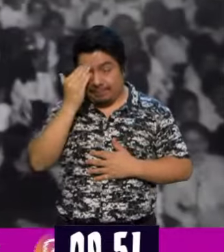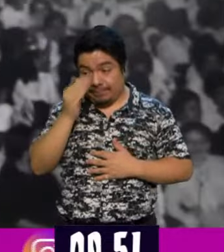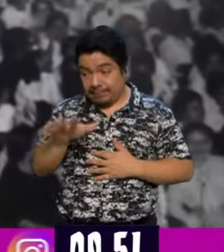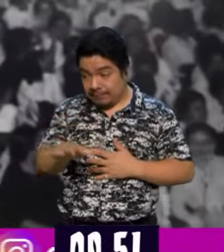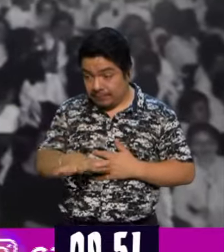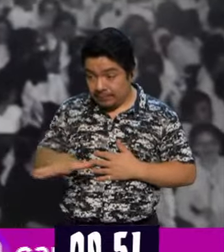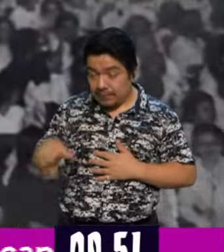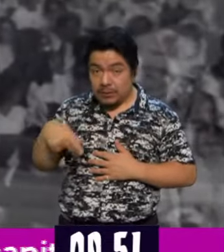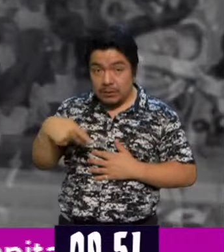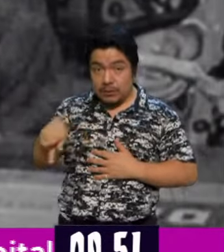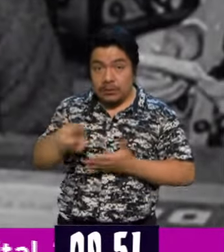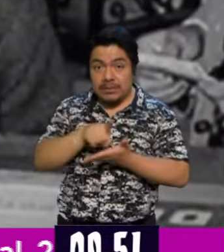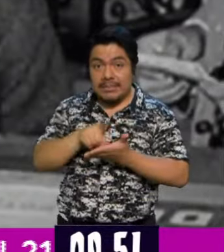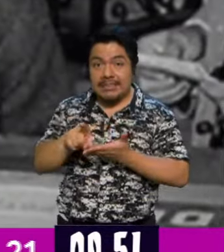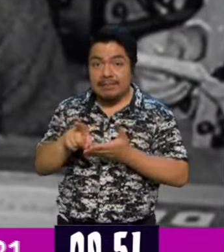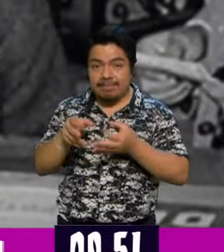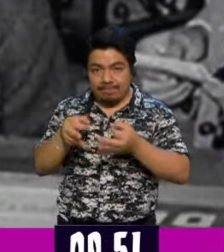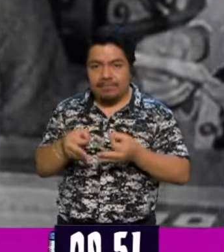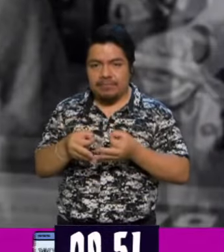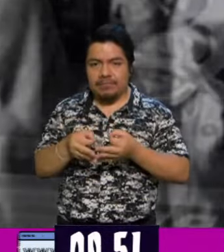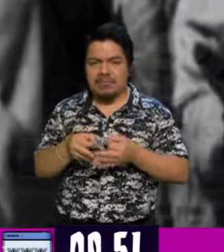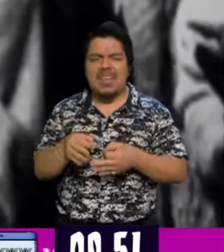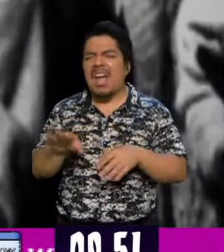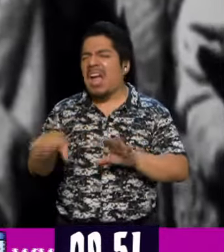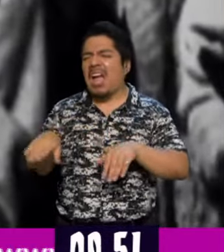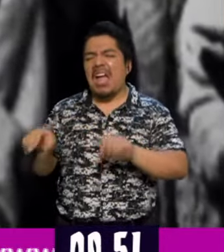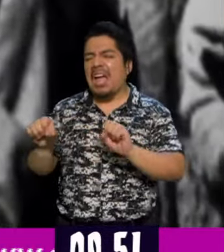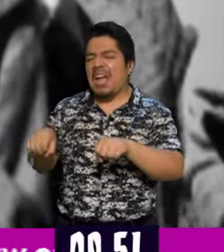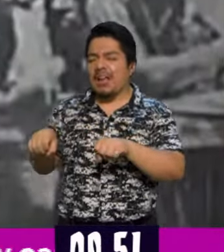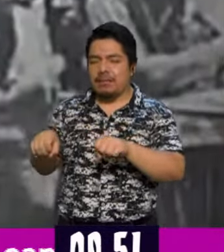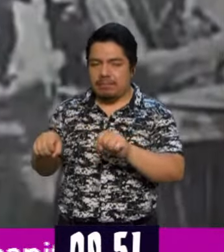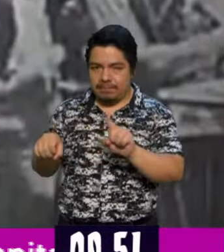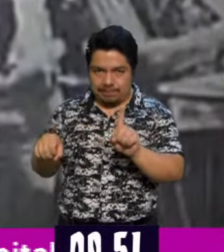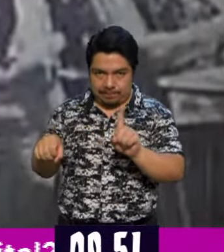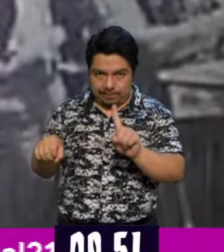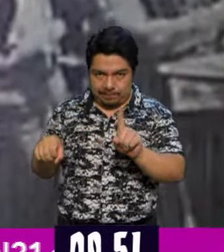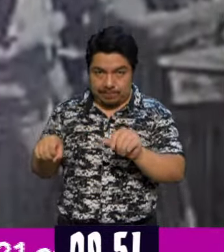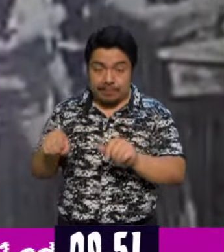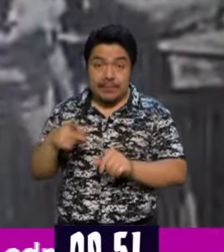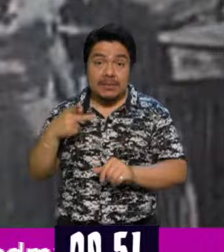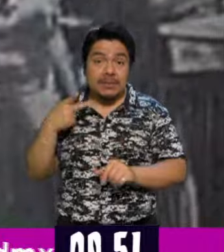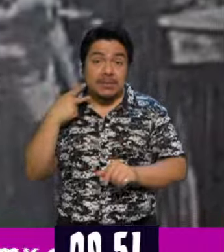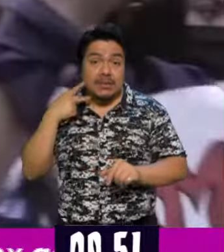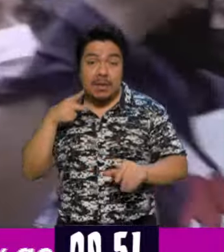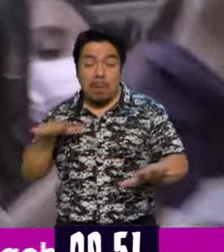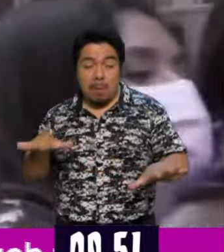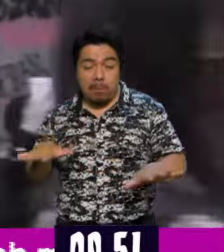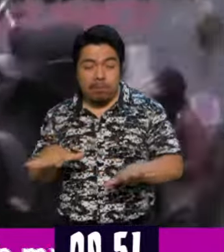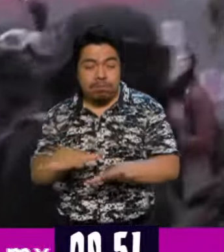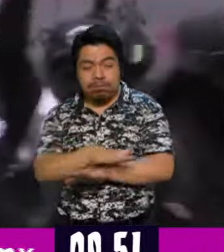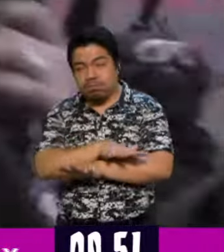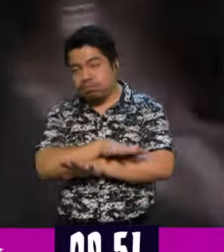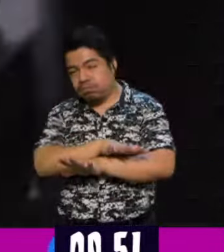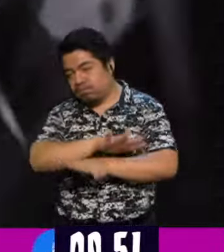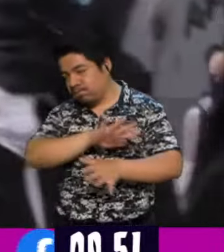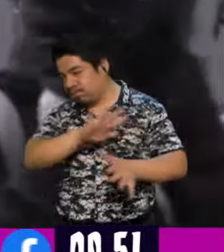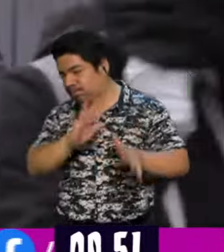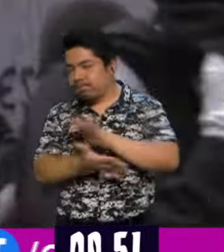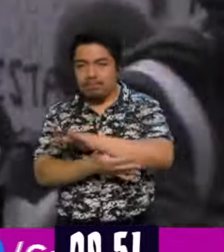derechos. Pareciera que no es tan importante, pero es un cambio político radical.